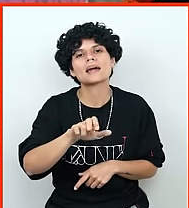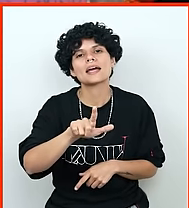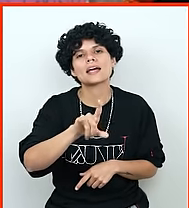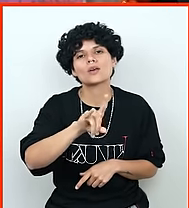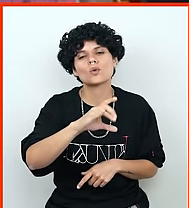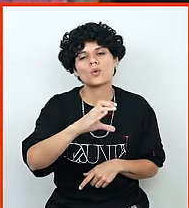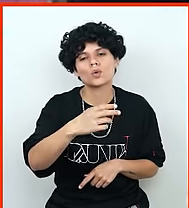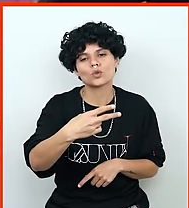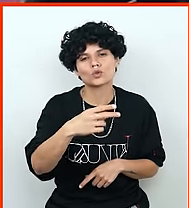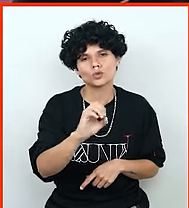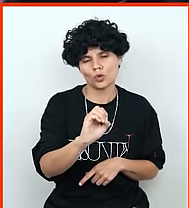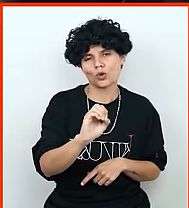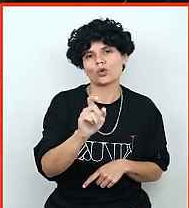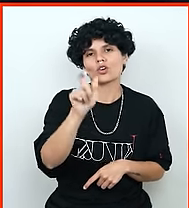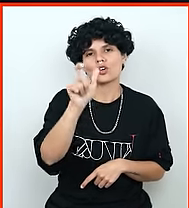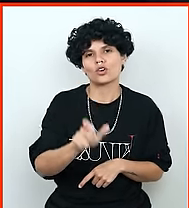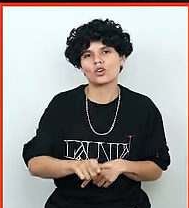Papelucho.